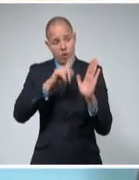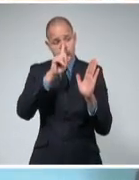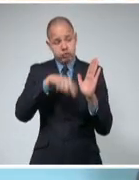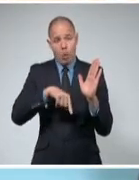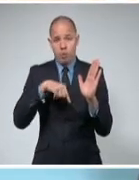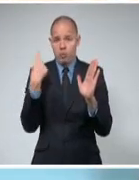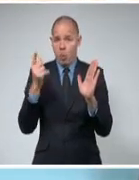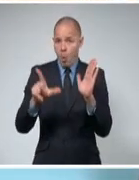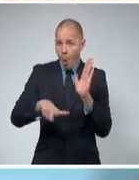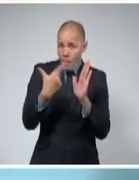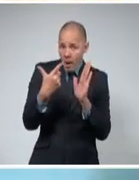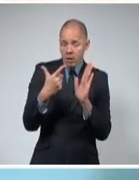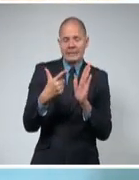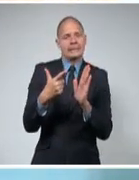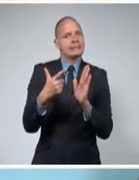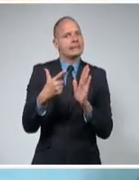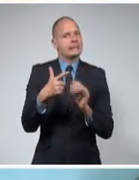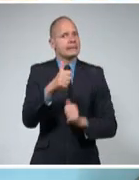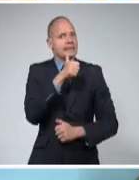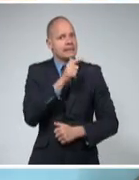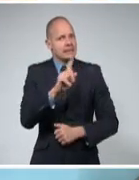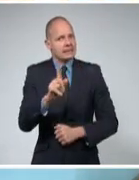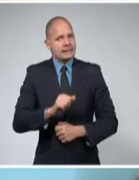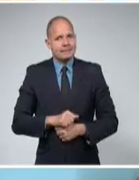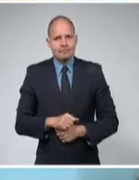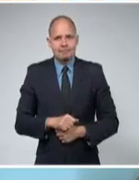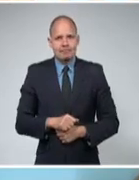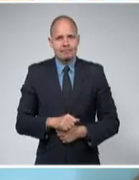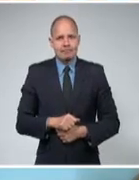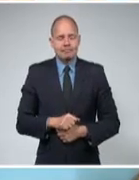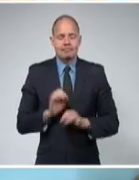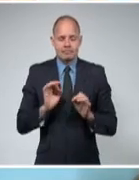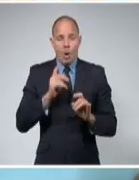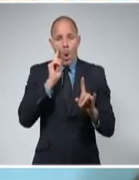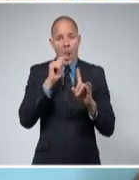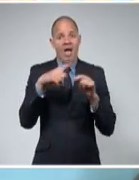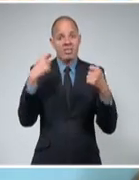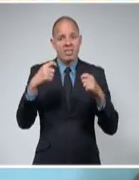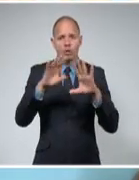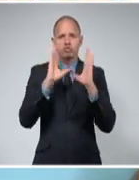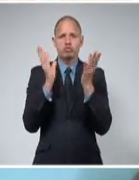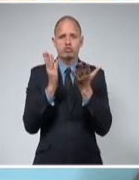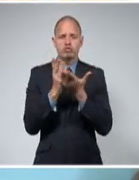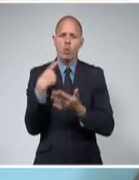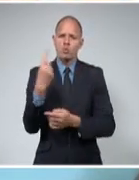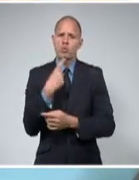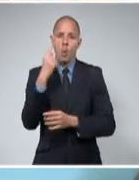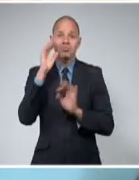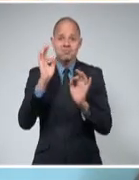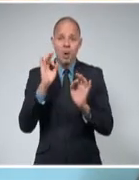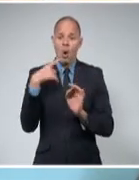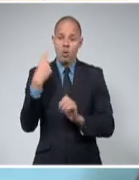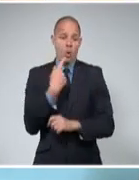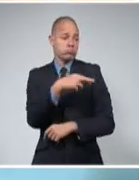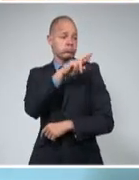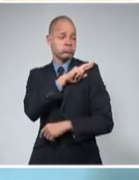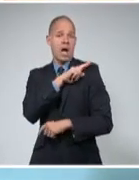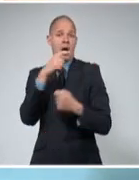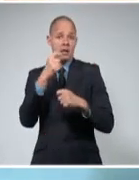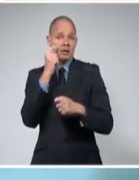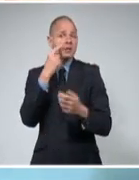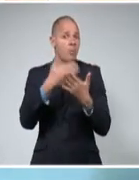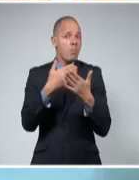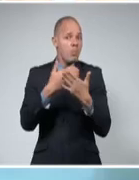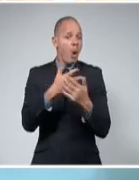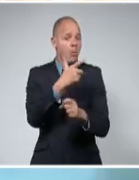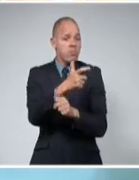cumplir eficazmente con todas las tareas que le conllevan ser nosotros elegidos y estar listos para este